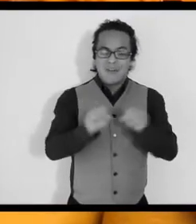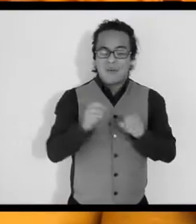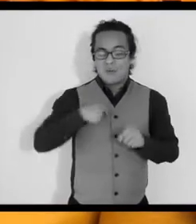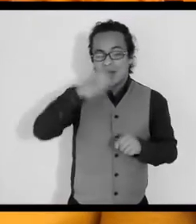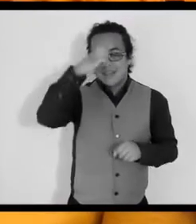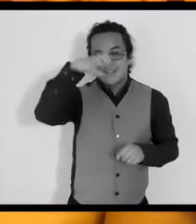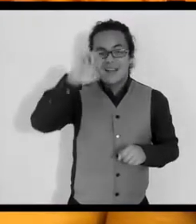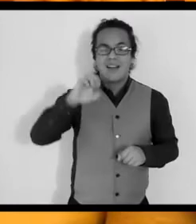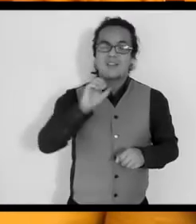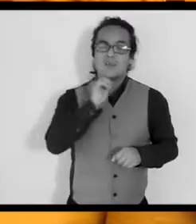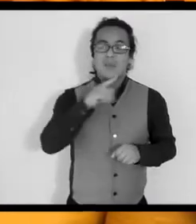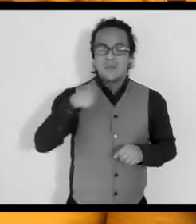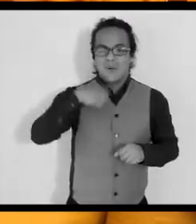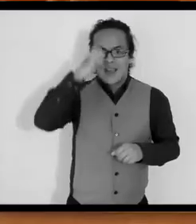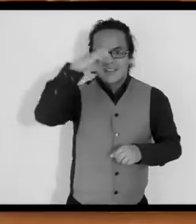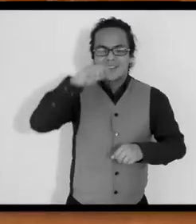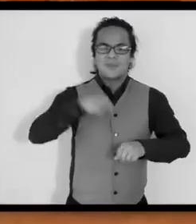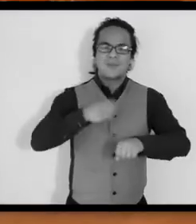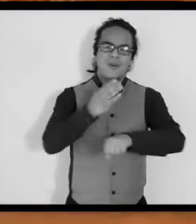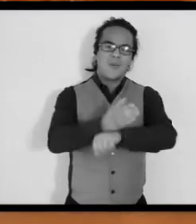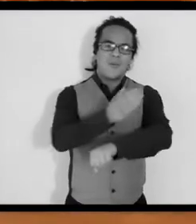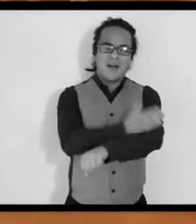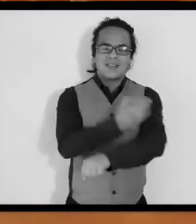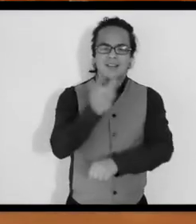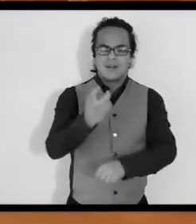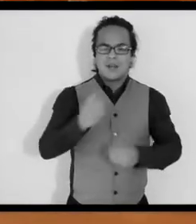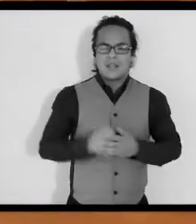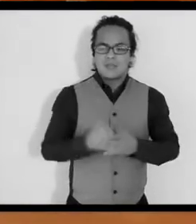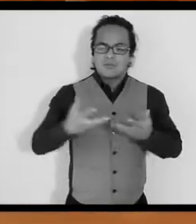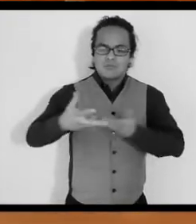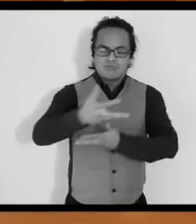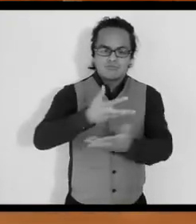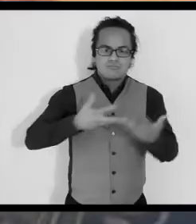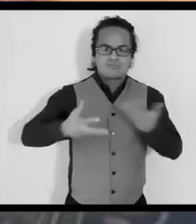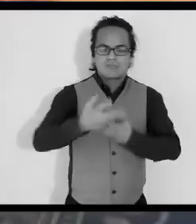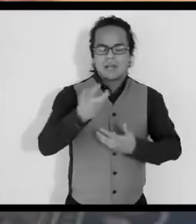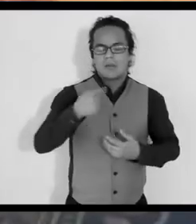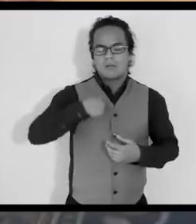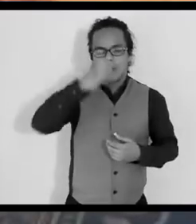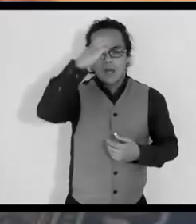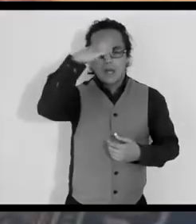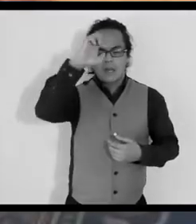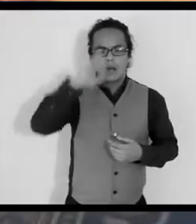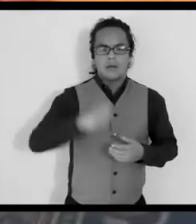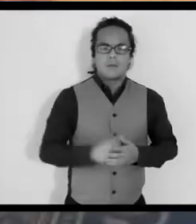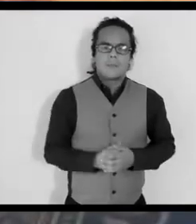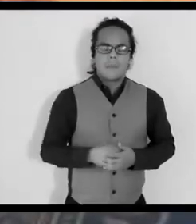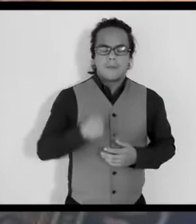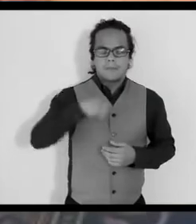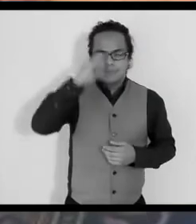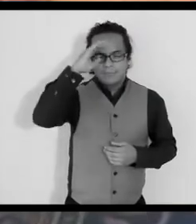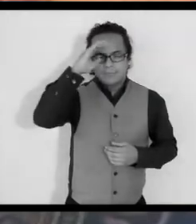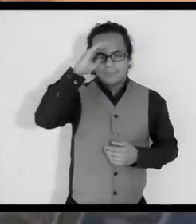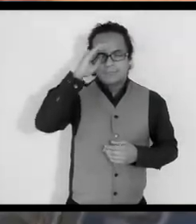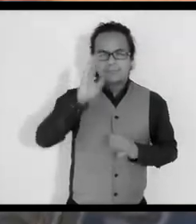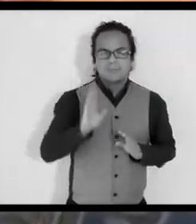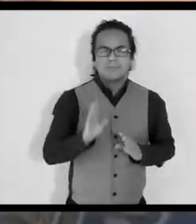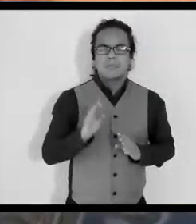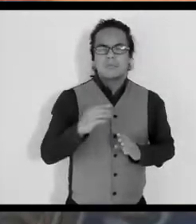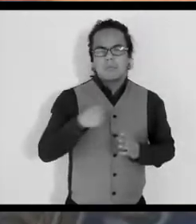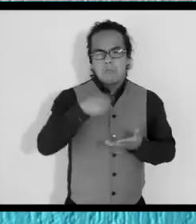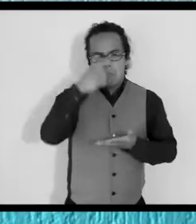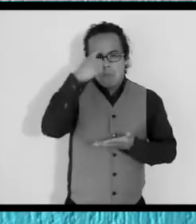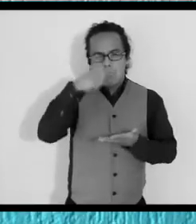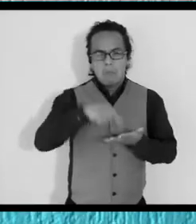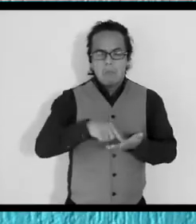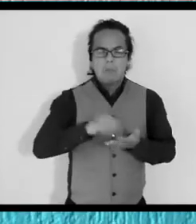mis maestras, a mi salón. Extraño mucho de la universidad, a mis compañeros. Entonces yo creo que la convivencia es lo que más extraño en este